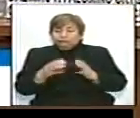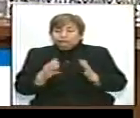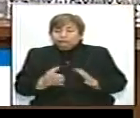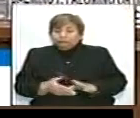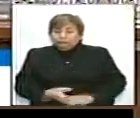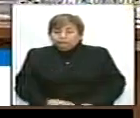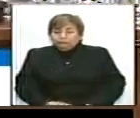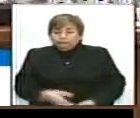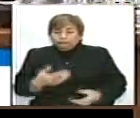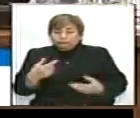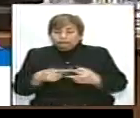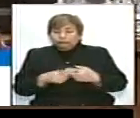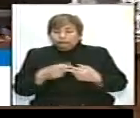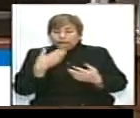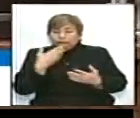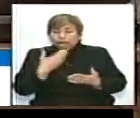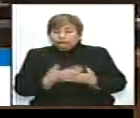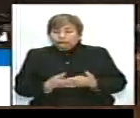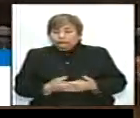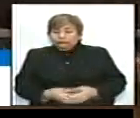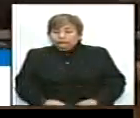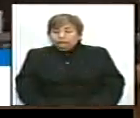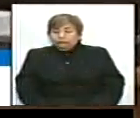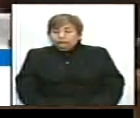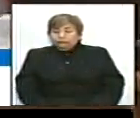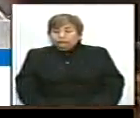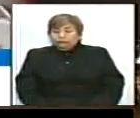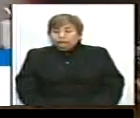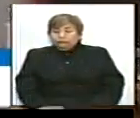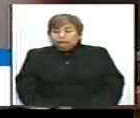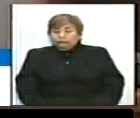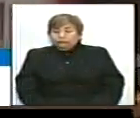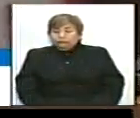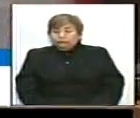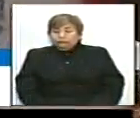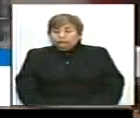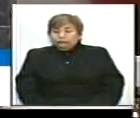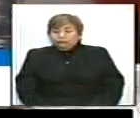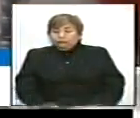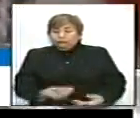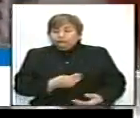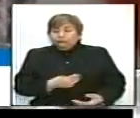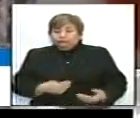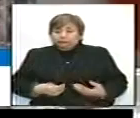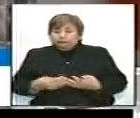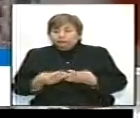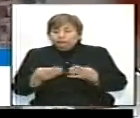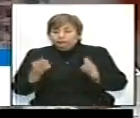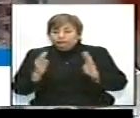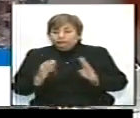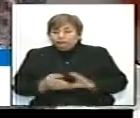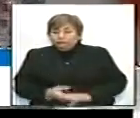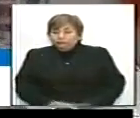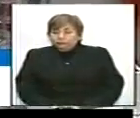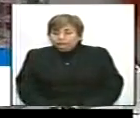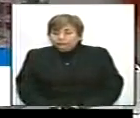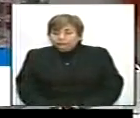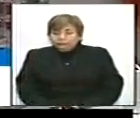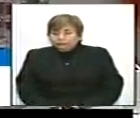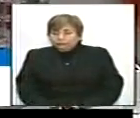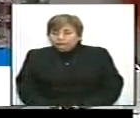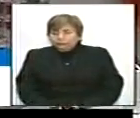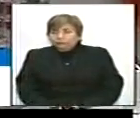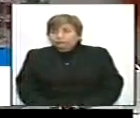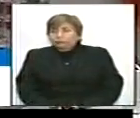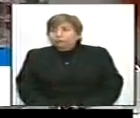principio, agradecerle su gentil invitación a nombre de la señora ministra de Educación, y en mérito a ello nos hemos hecho presentes con un equipo